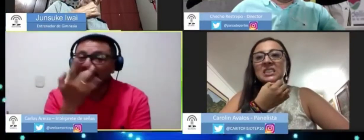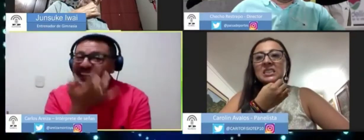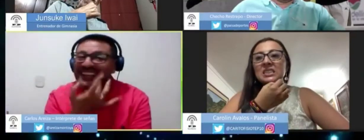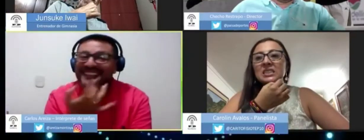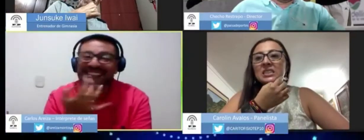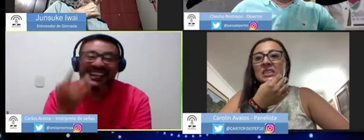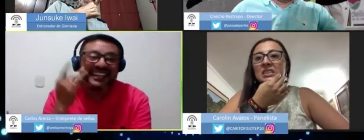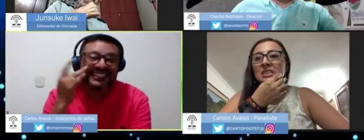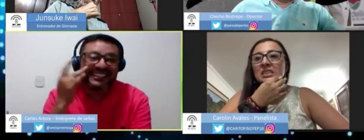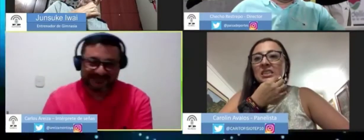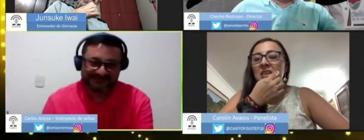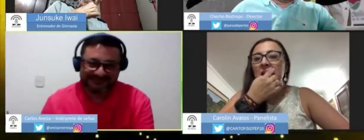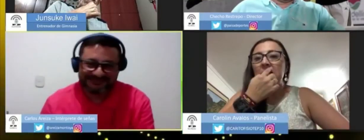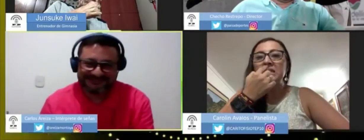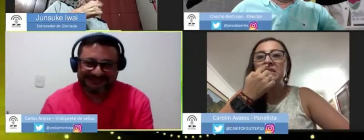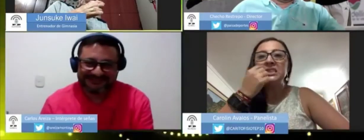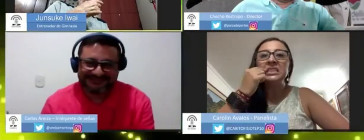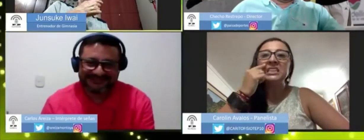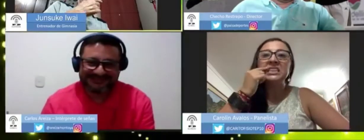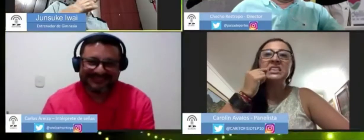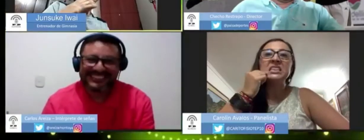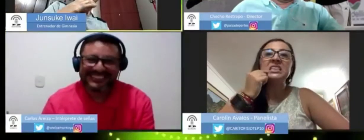ponerle las canas. ¿Así?